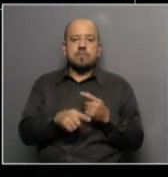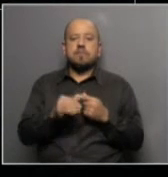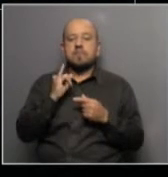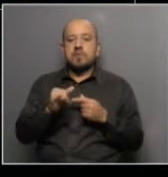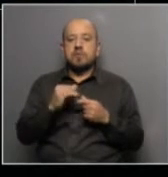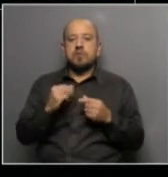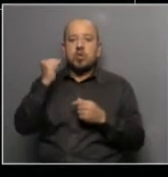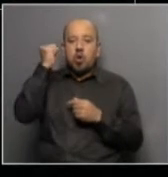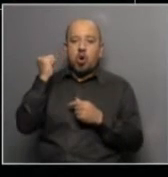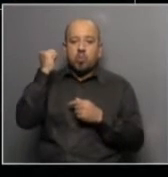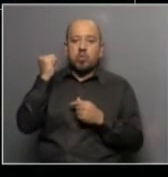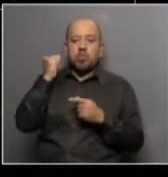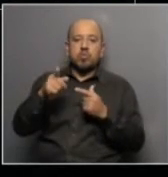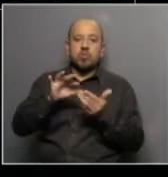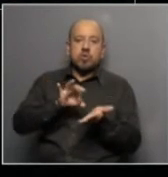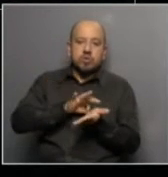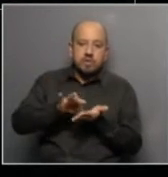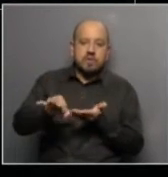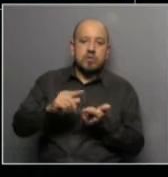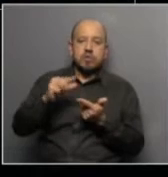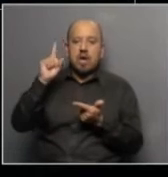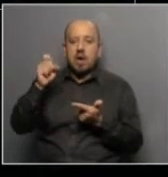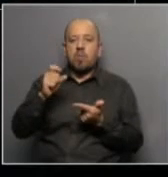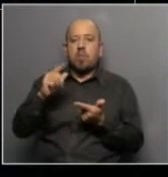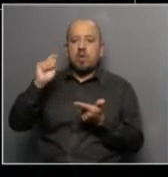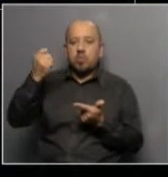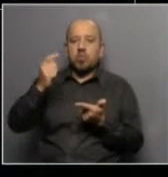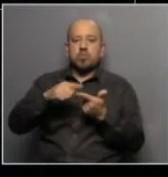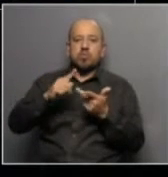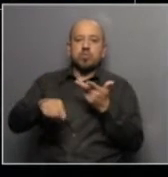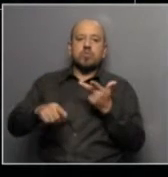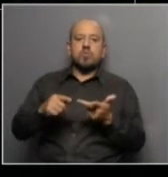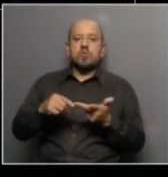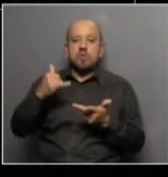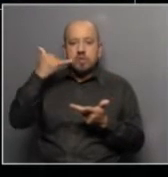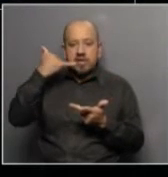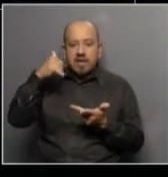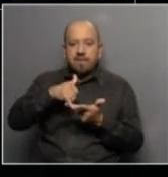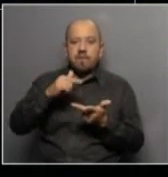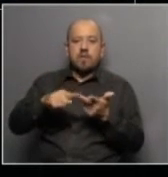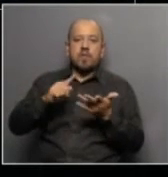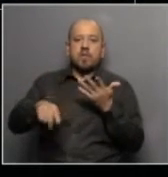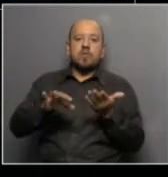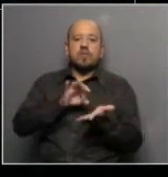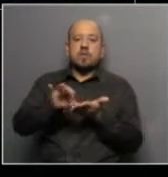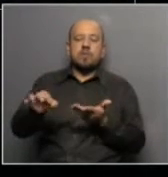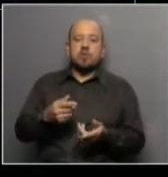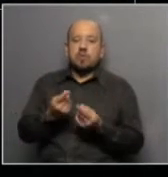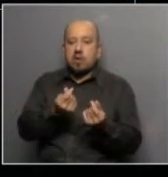Efectivamente, el transporte urbano, los servicios, las infraestructuras, servicios también de